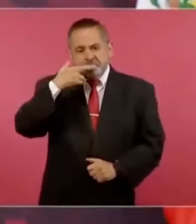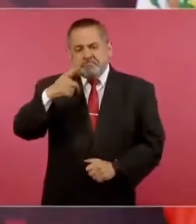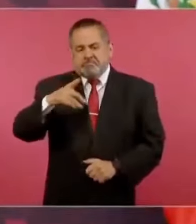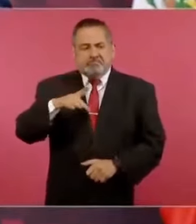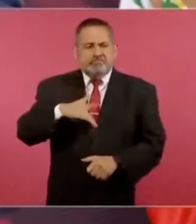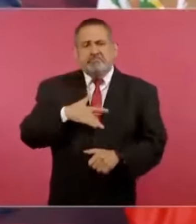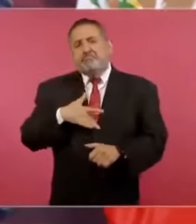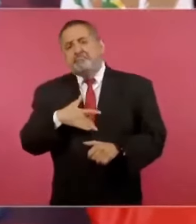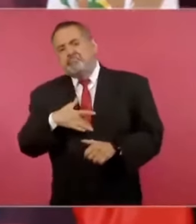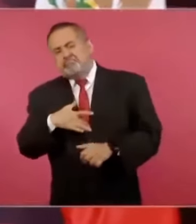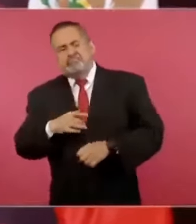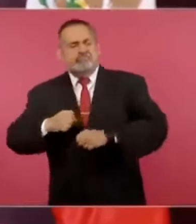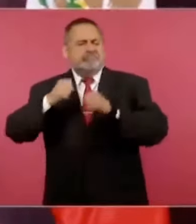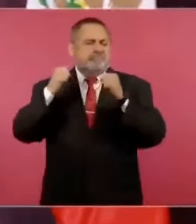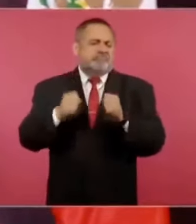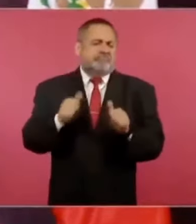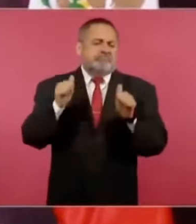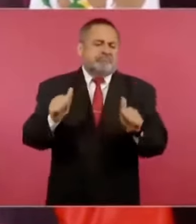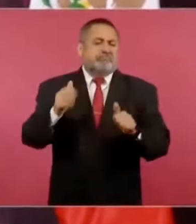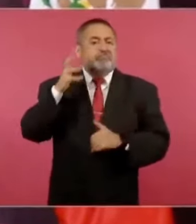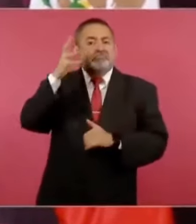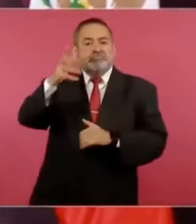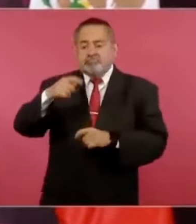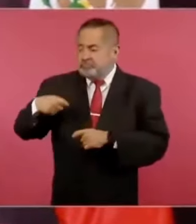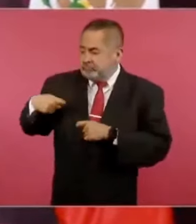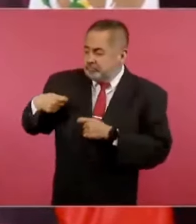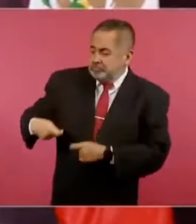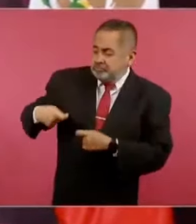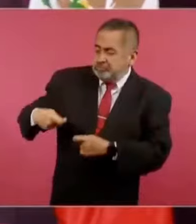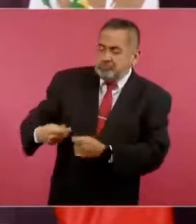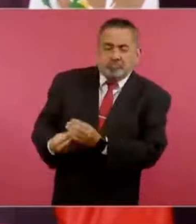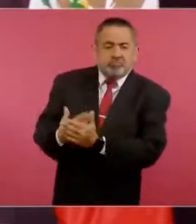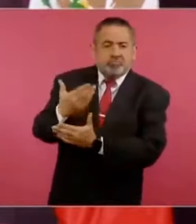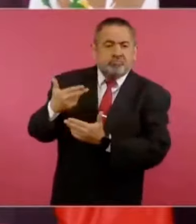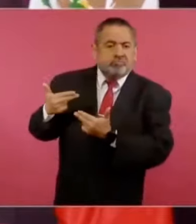asegurado para las nuevas generaciones